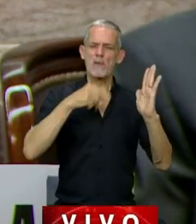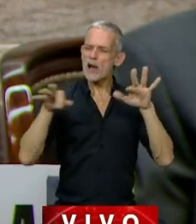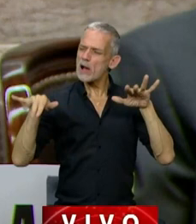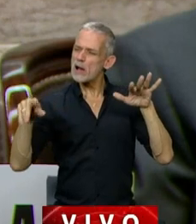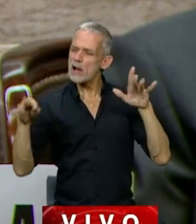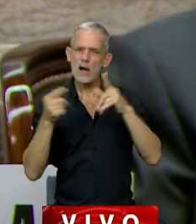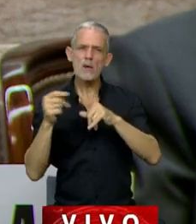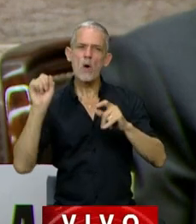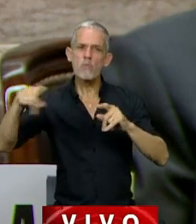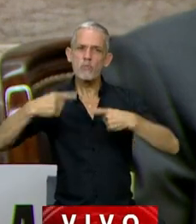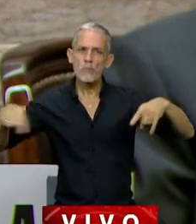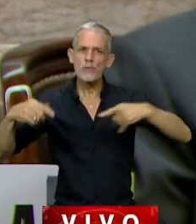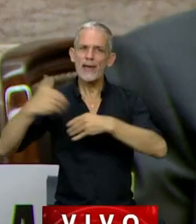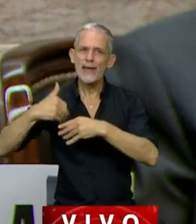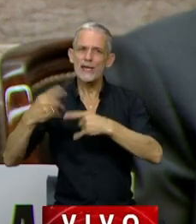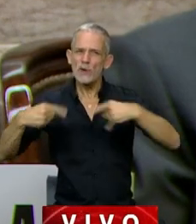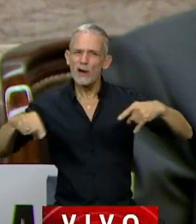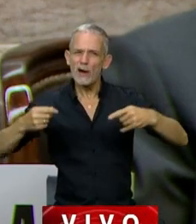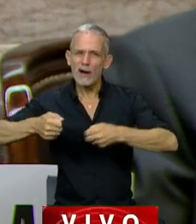con los patrimonios e ingresos